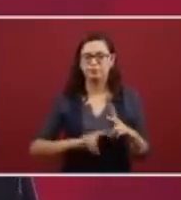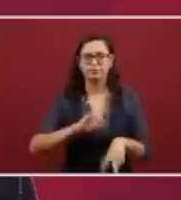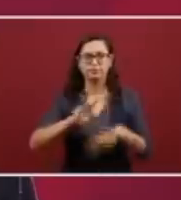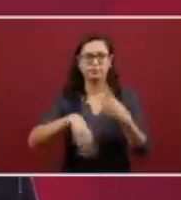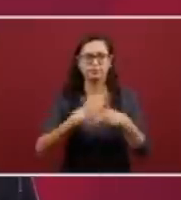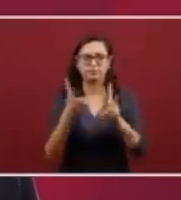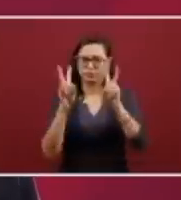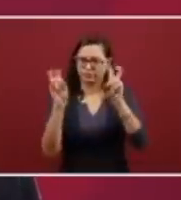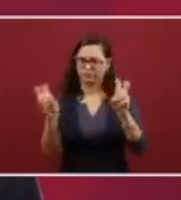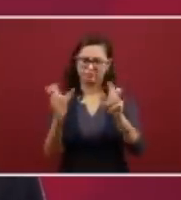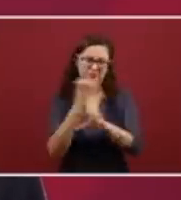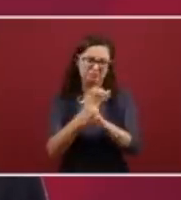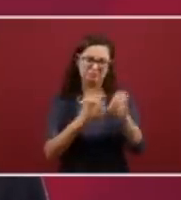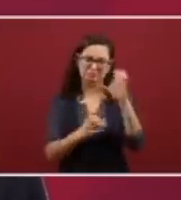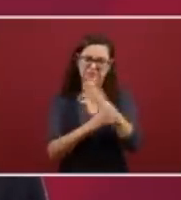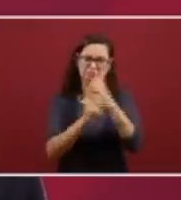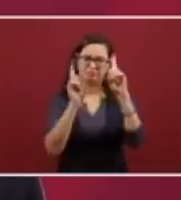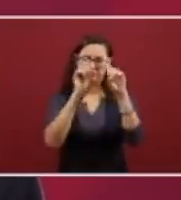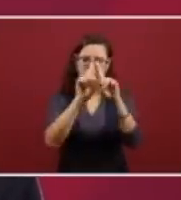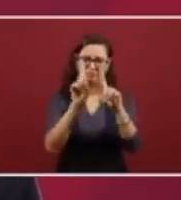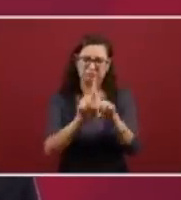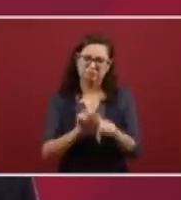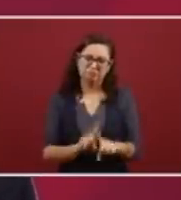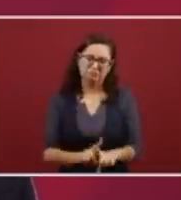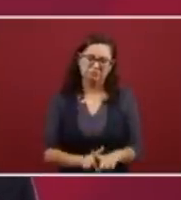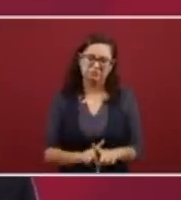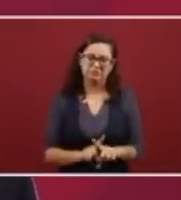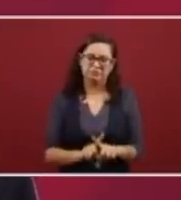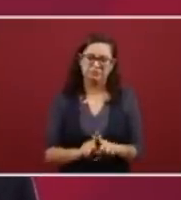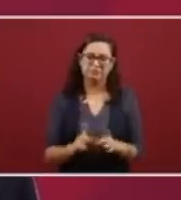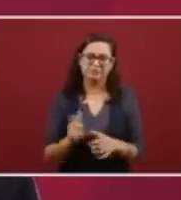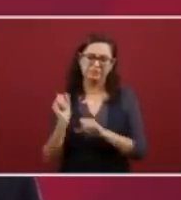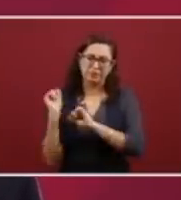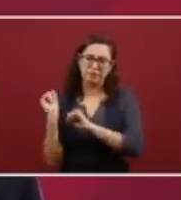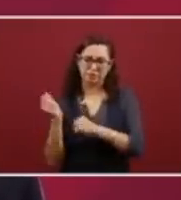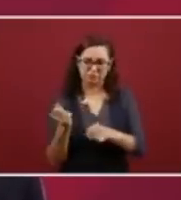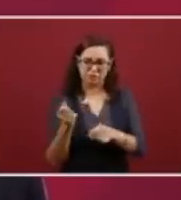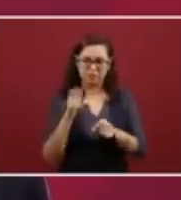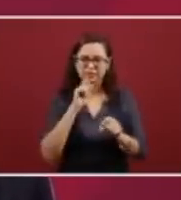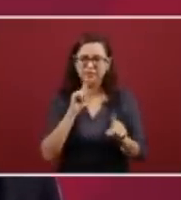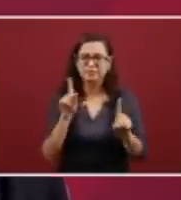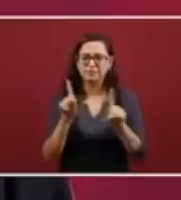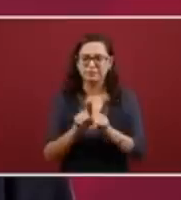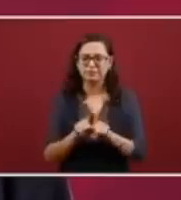muchas cosas y entre otras cosas del béisbol también